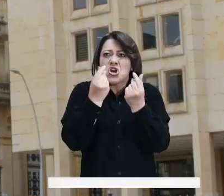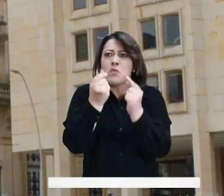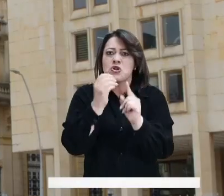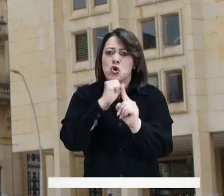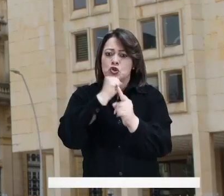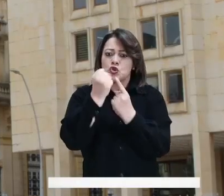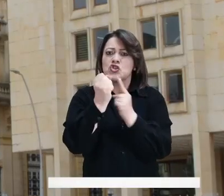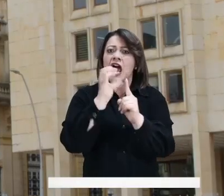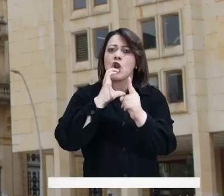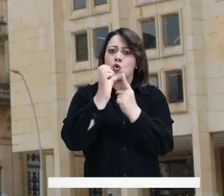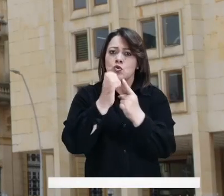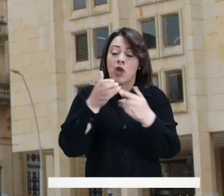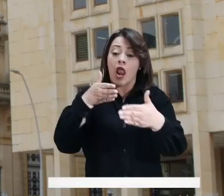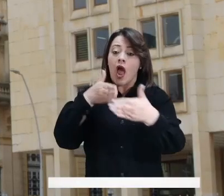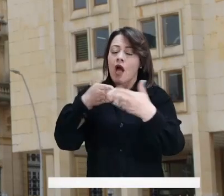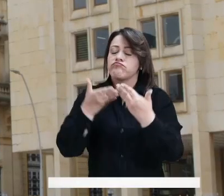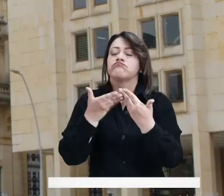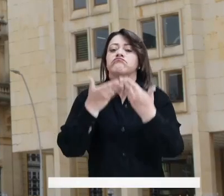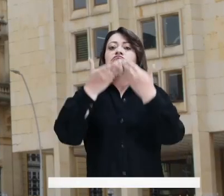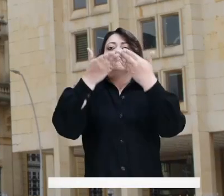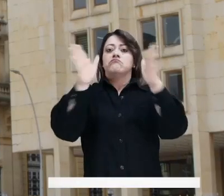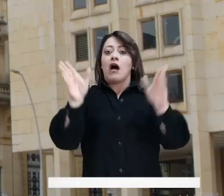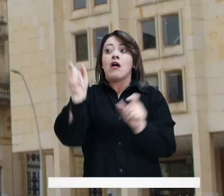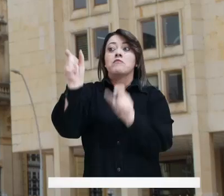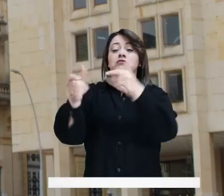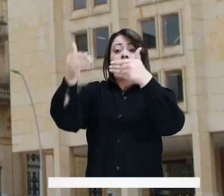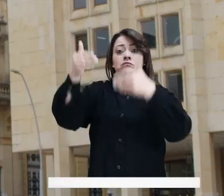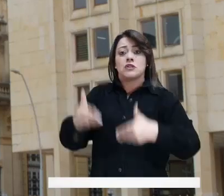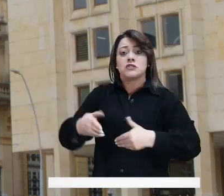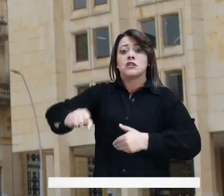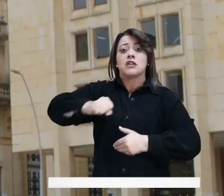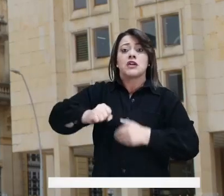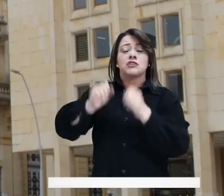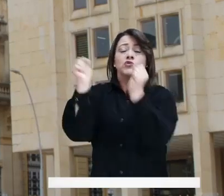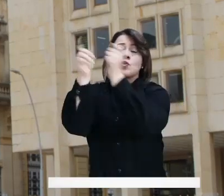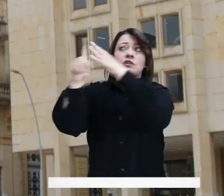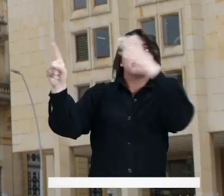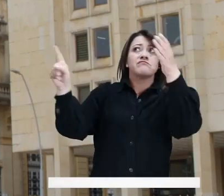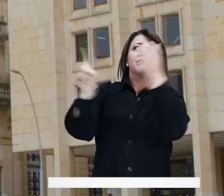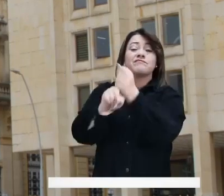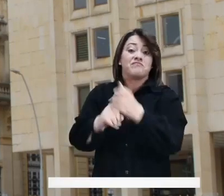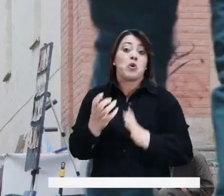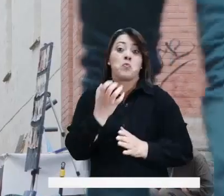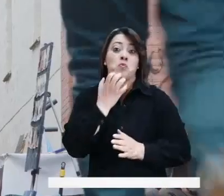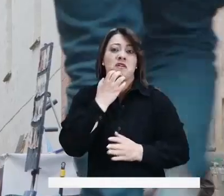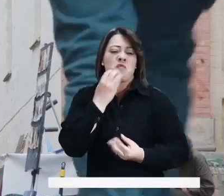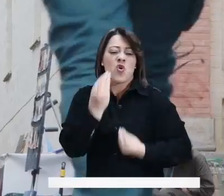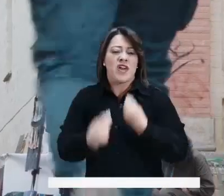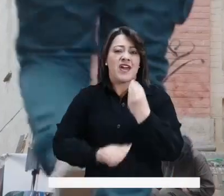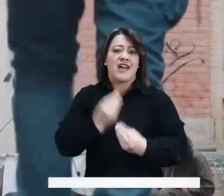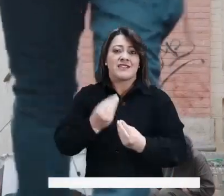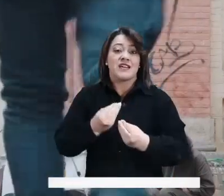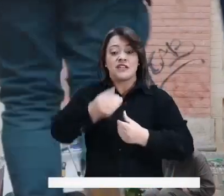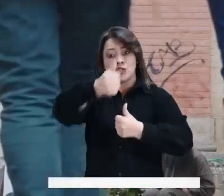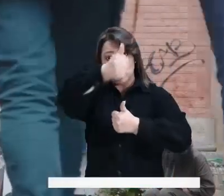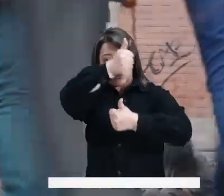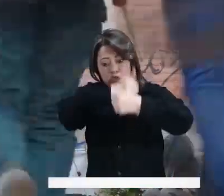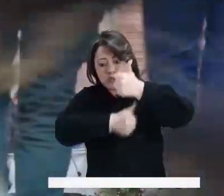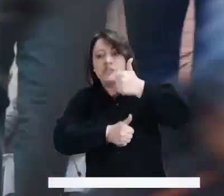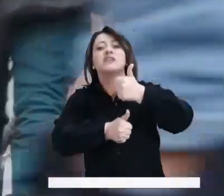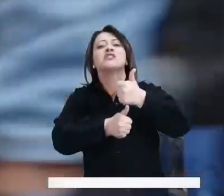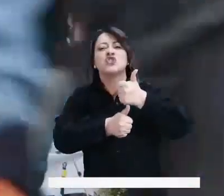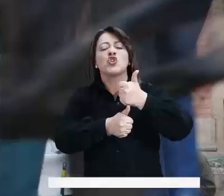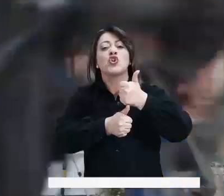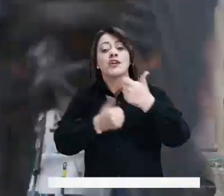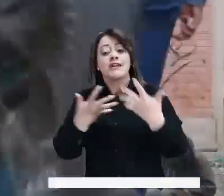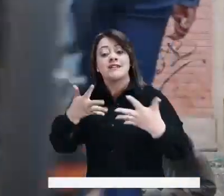y culturales que han separado a estas personas de sus sueños, como lo es la recién creada Subdirección de Discapacidad de